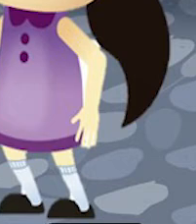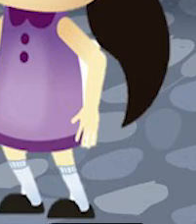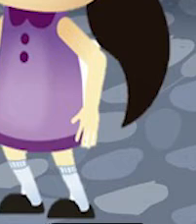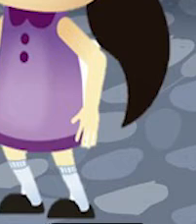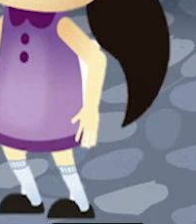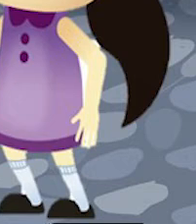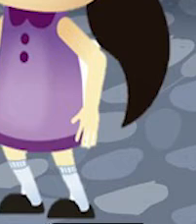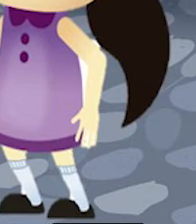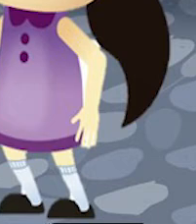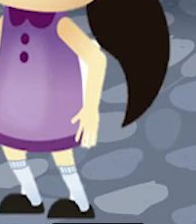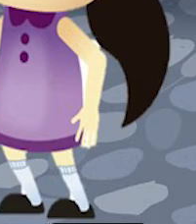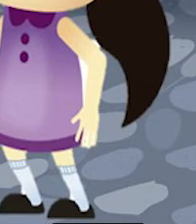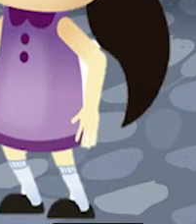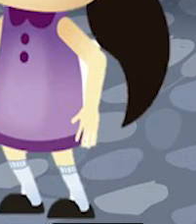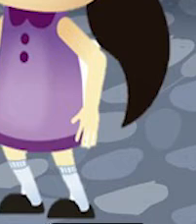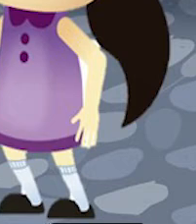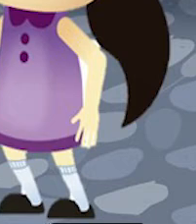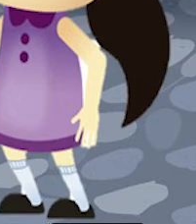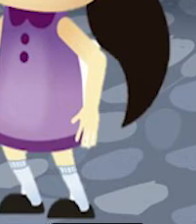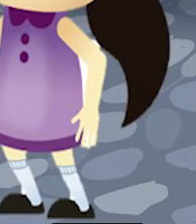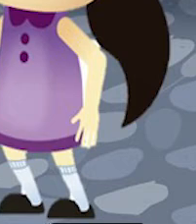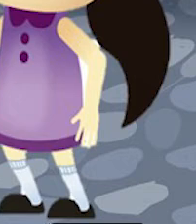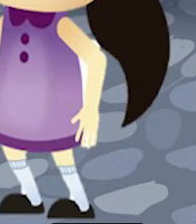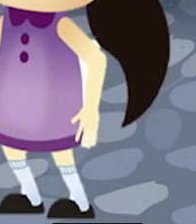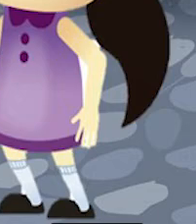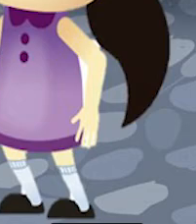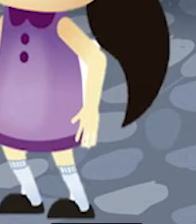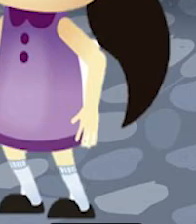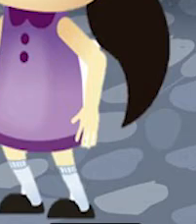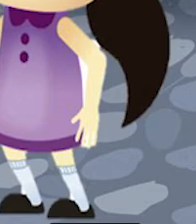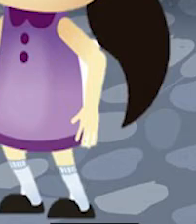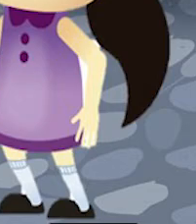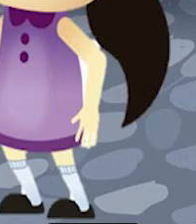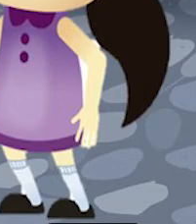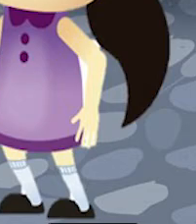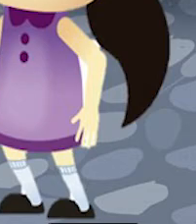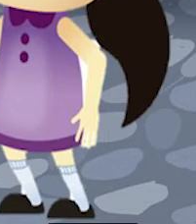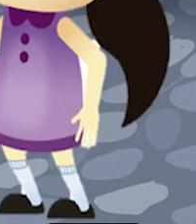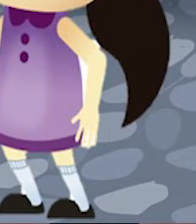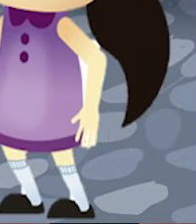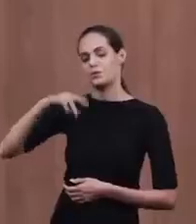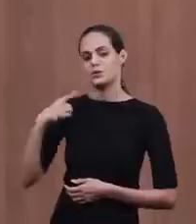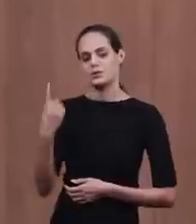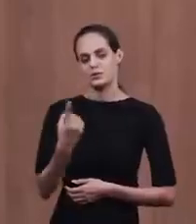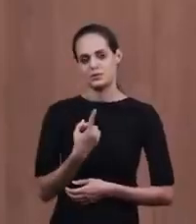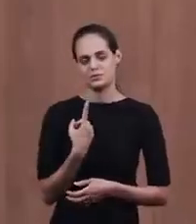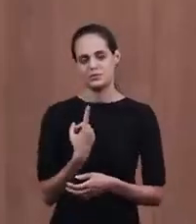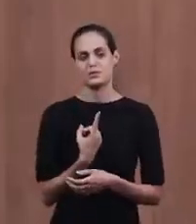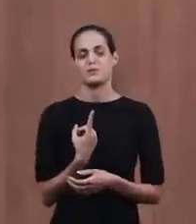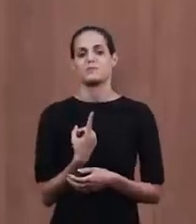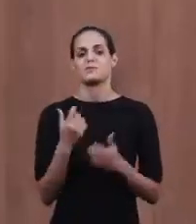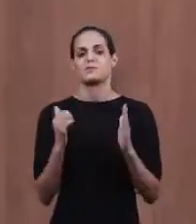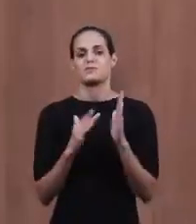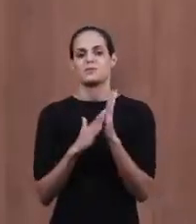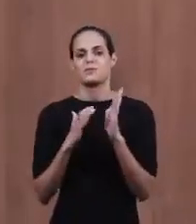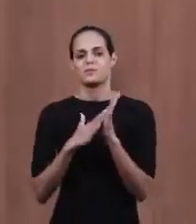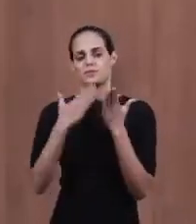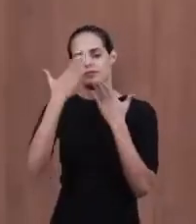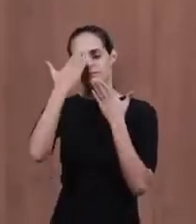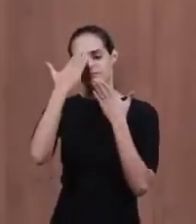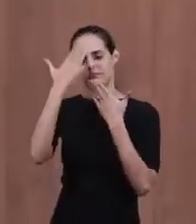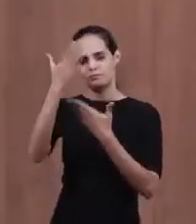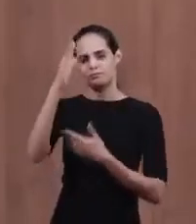la muerte. Vamos a loar al Señor, vamos a agradecer por su